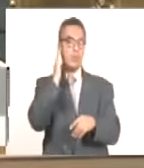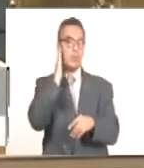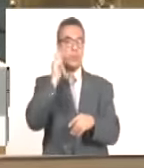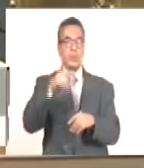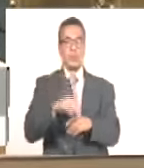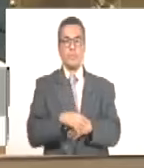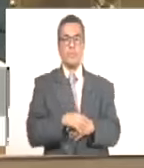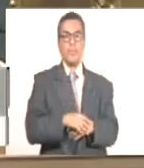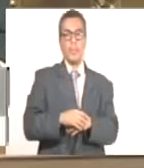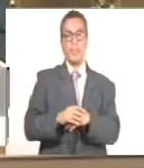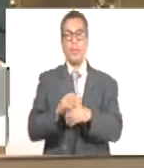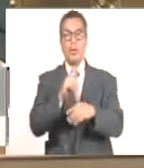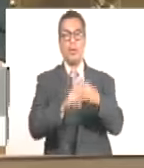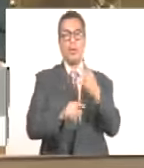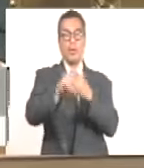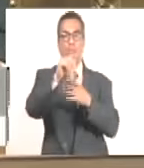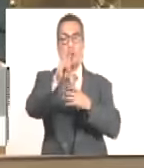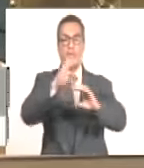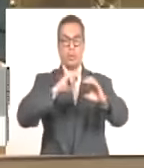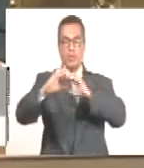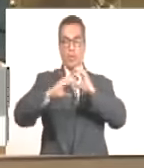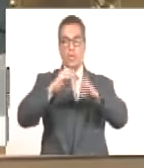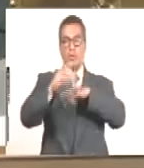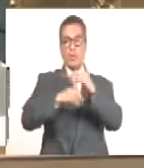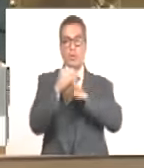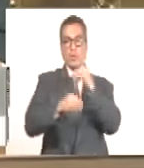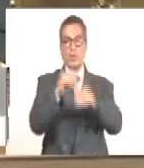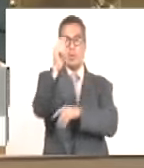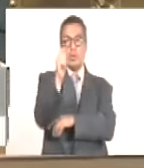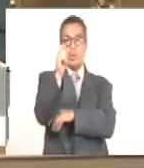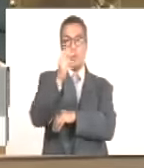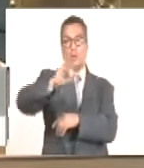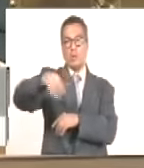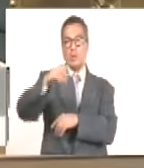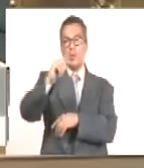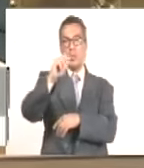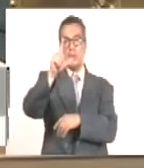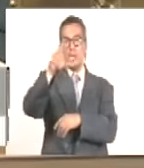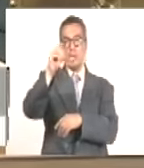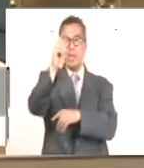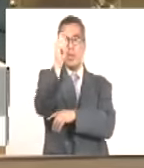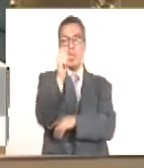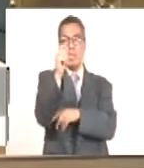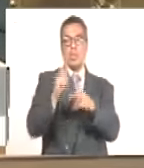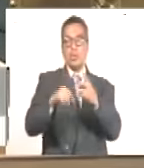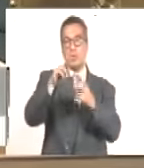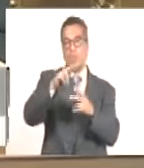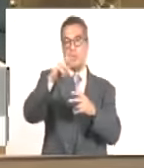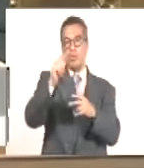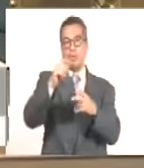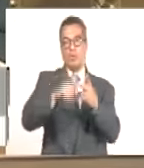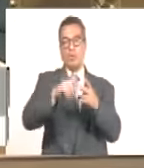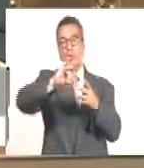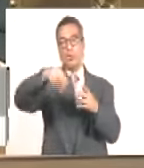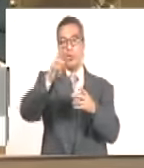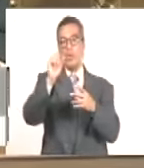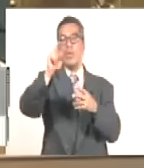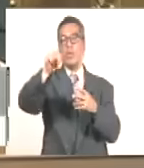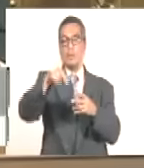auditiva. Cuarto, comunicación suscrita por la diputada Gisela Tobar y los diputados Rodolfo Crespo y Juan Simón